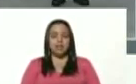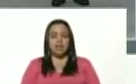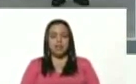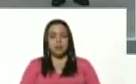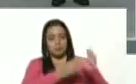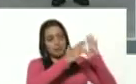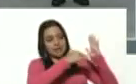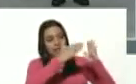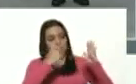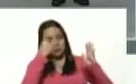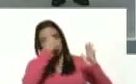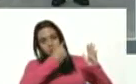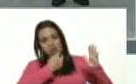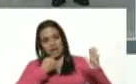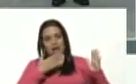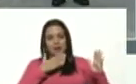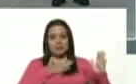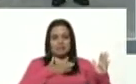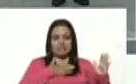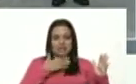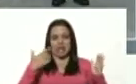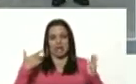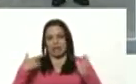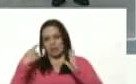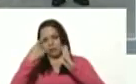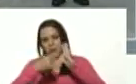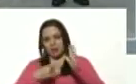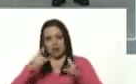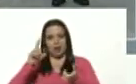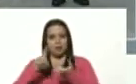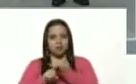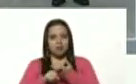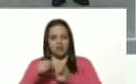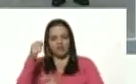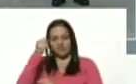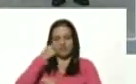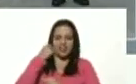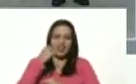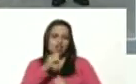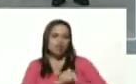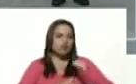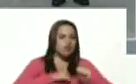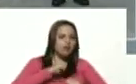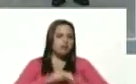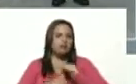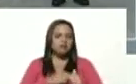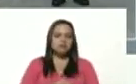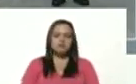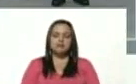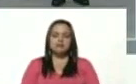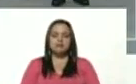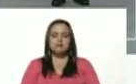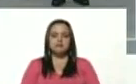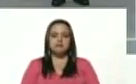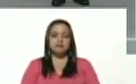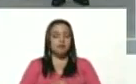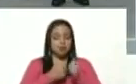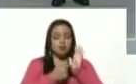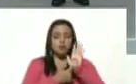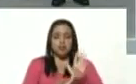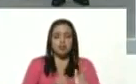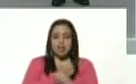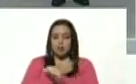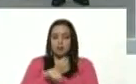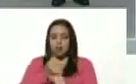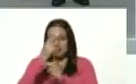pared a mí y a Silvia bailando salsa. Ah, potro, una muestra de amor,